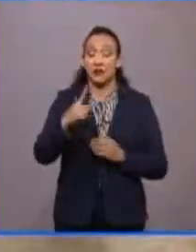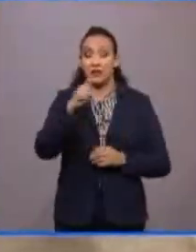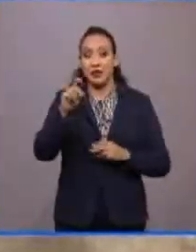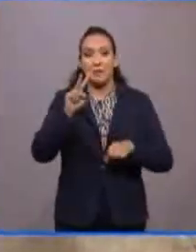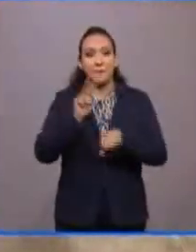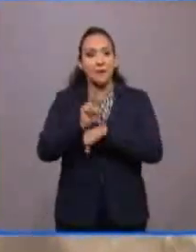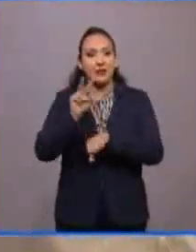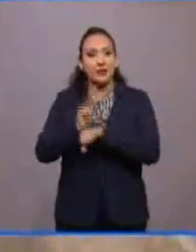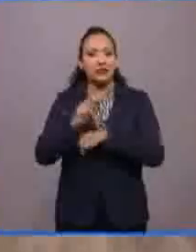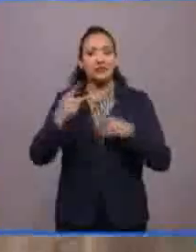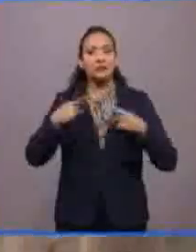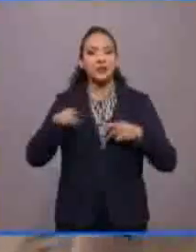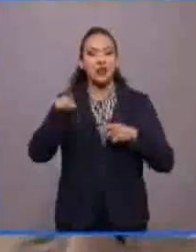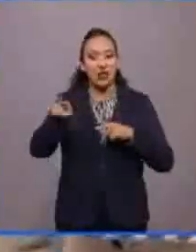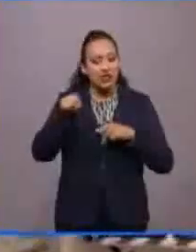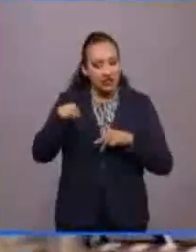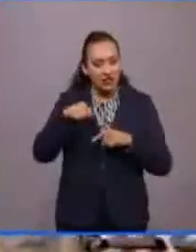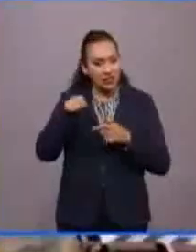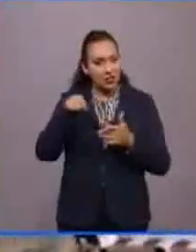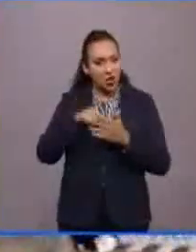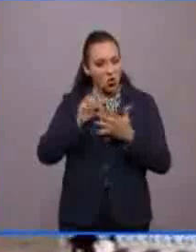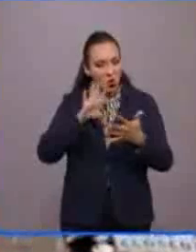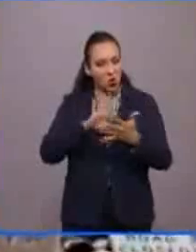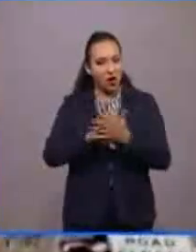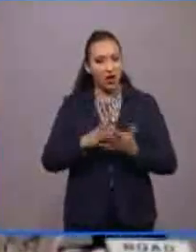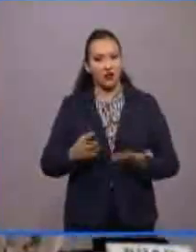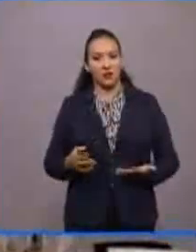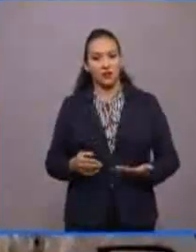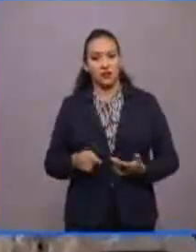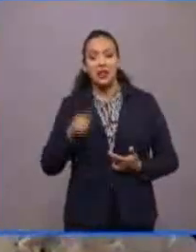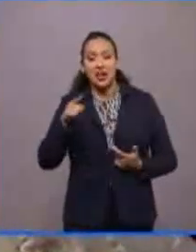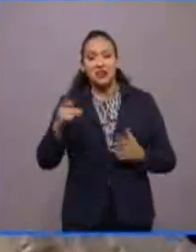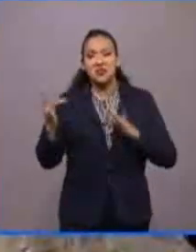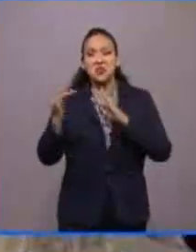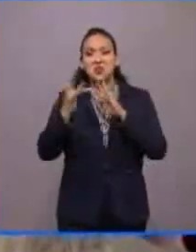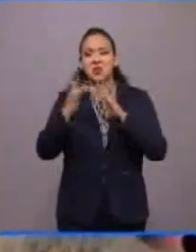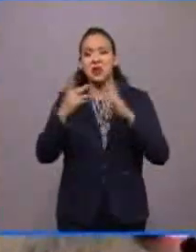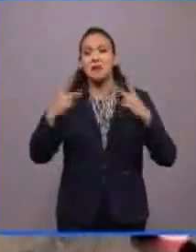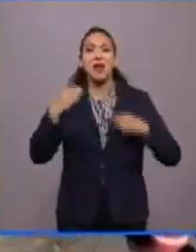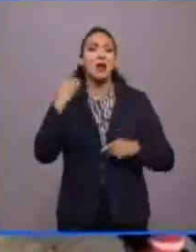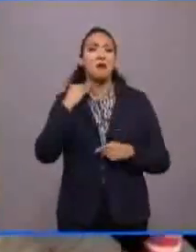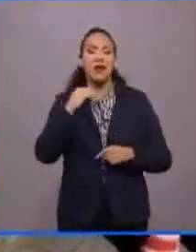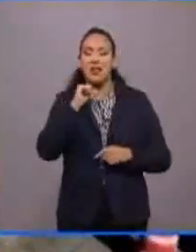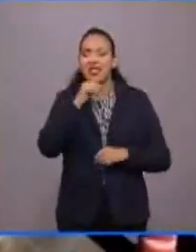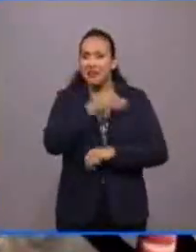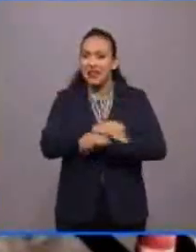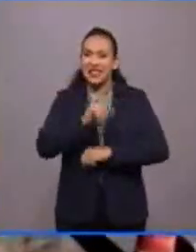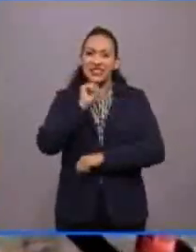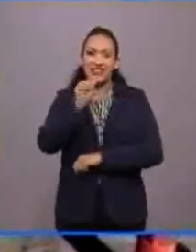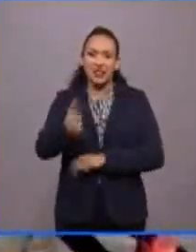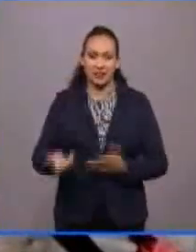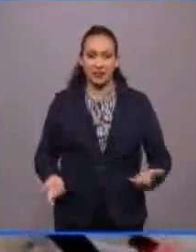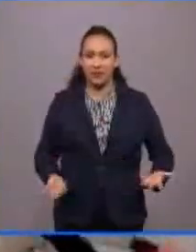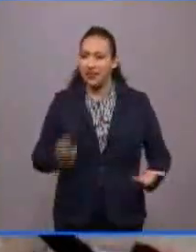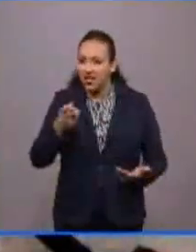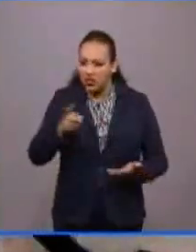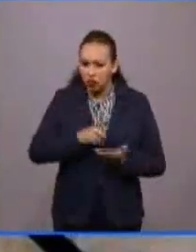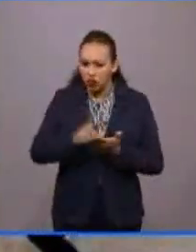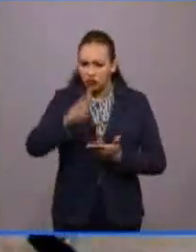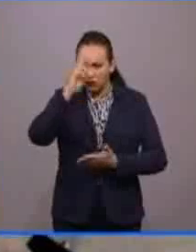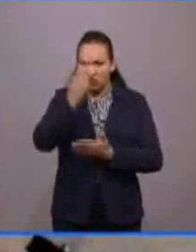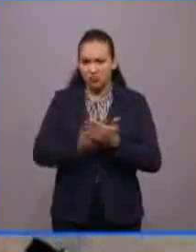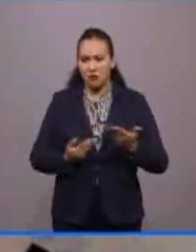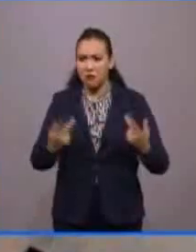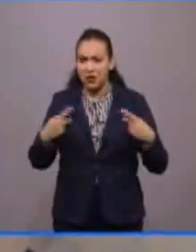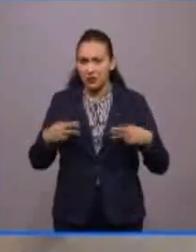100 venezolanos se encuentran detenidos en dicho centro, donde no tienen contacto con su abogado ni familiares, lo que violenta sus derechos a